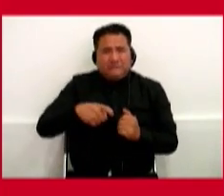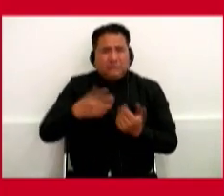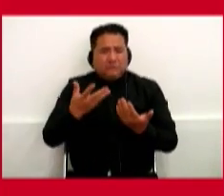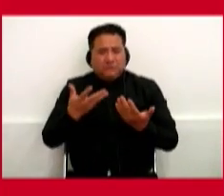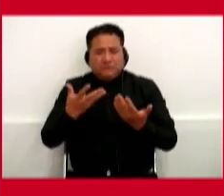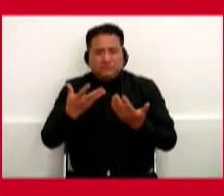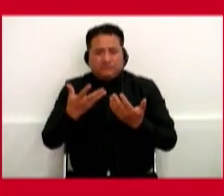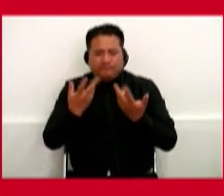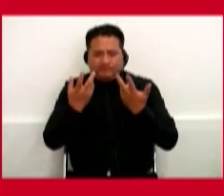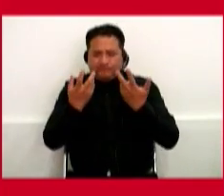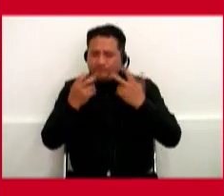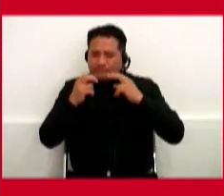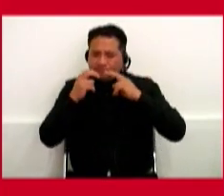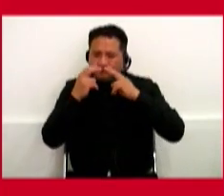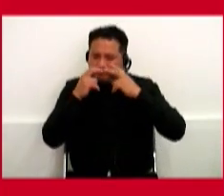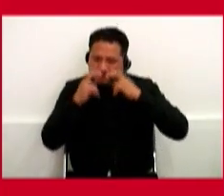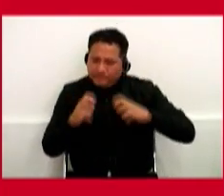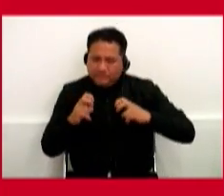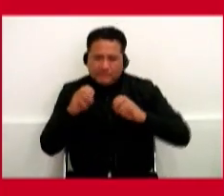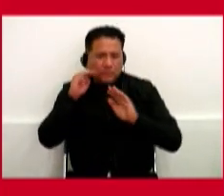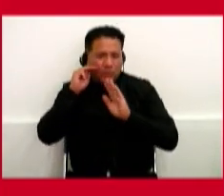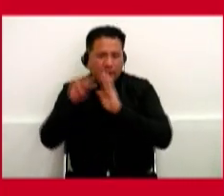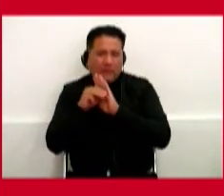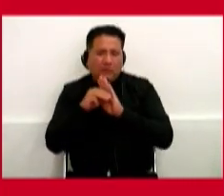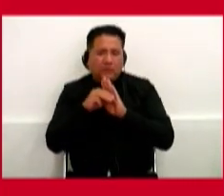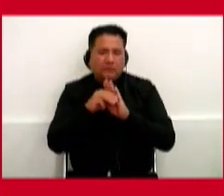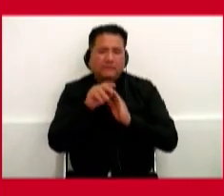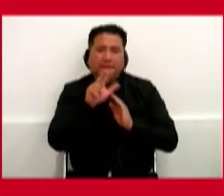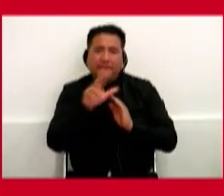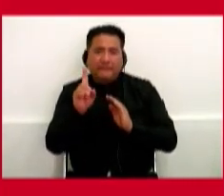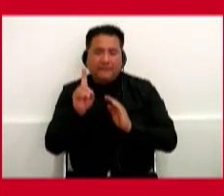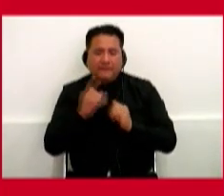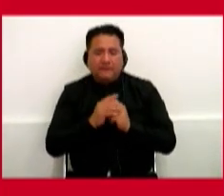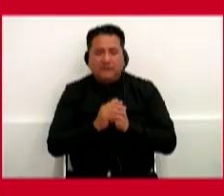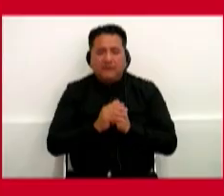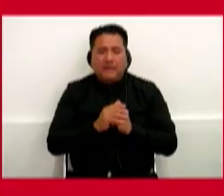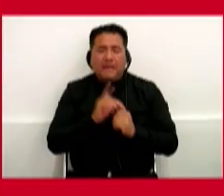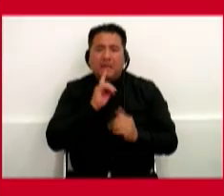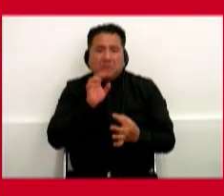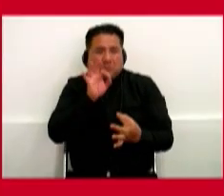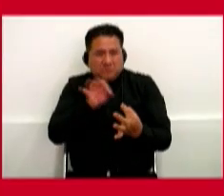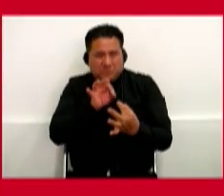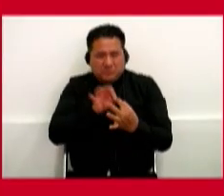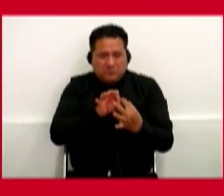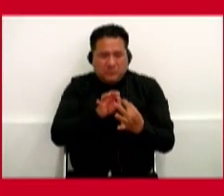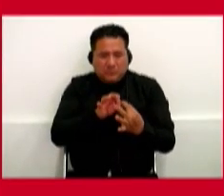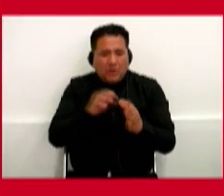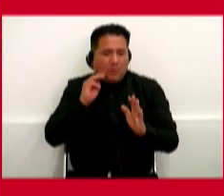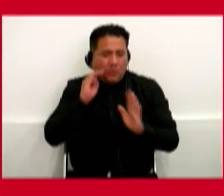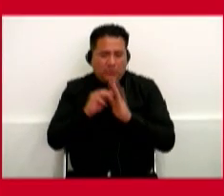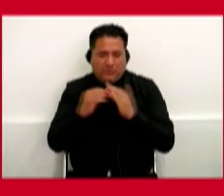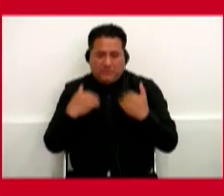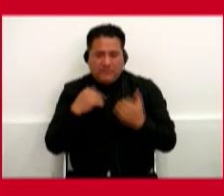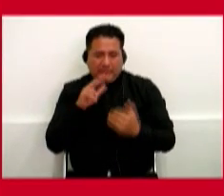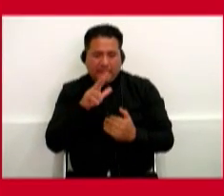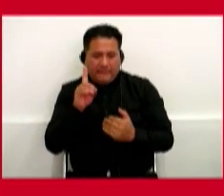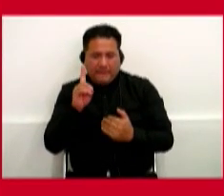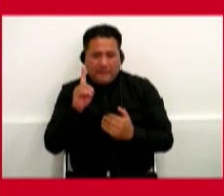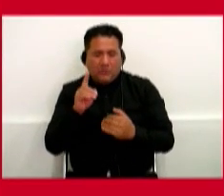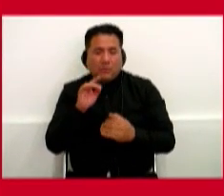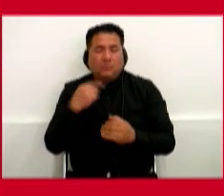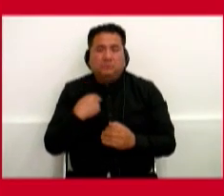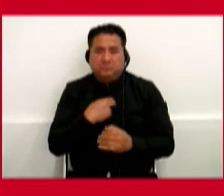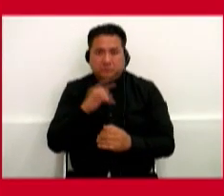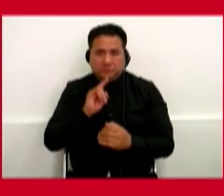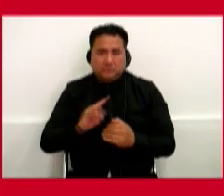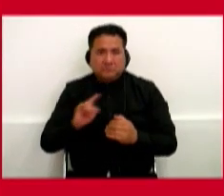hacer análisis en 3D o será suficiente quizás los modelos 2D tradicionales que muchas veces estamos utilizando,